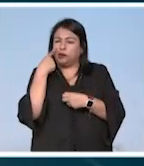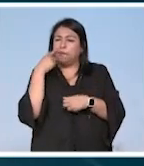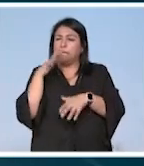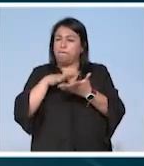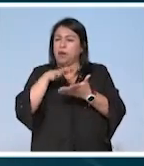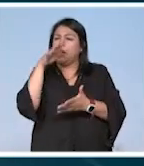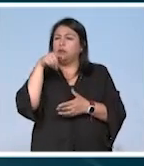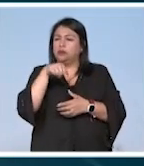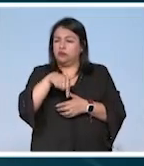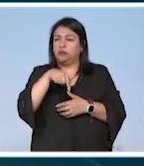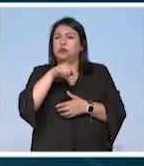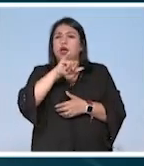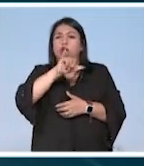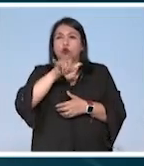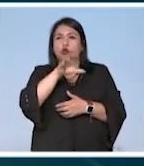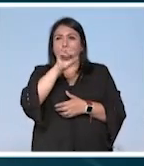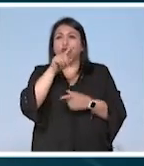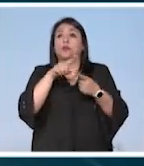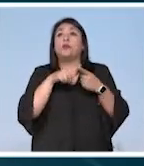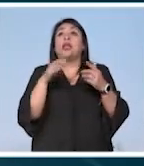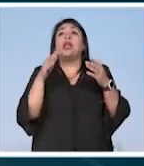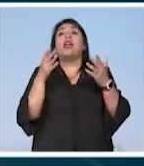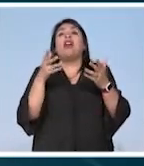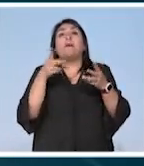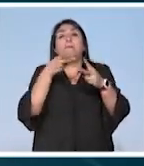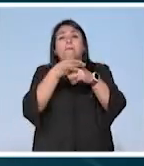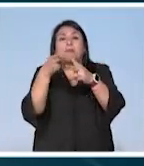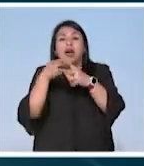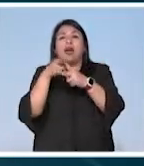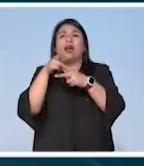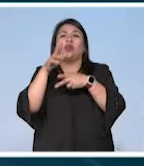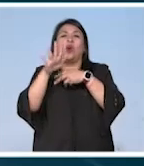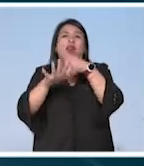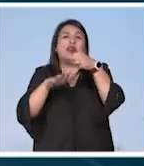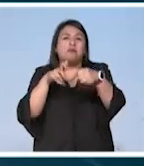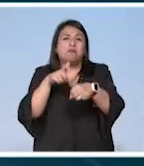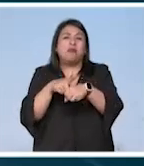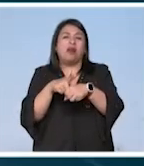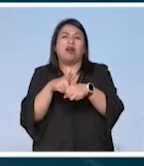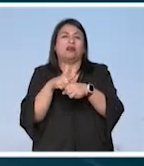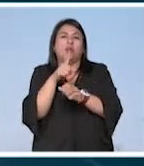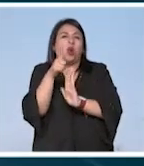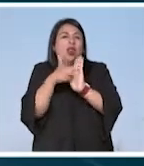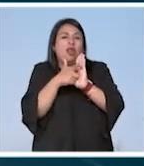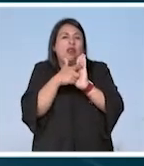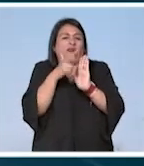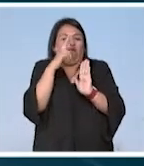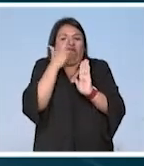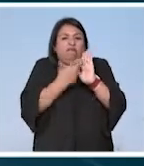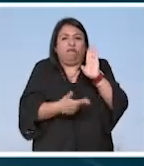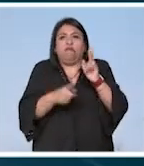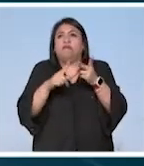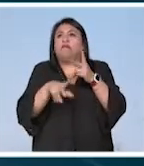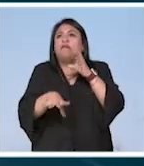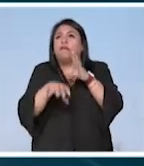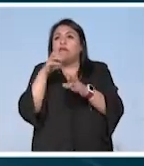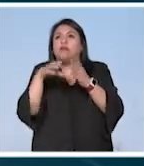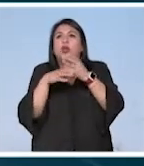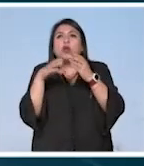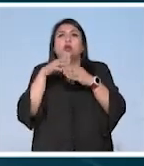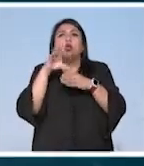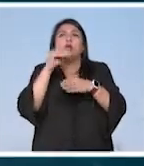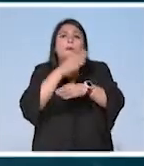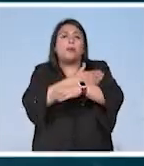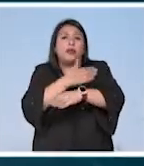ahí en la zona. La caza ilegal de especies, la extracción de varios recursos no